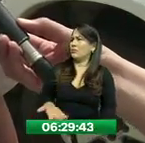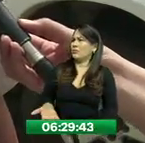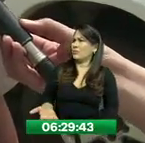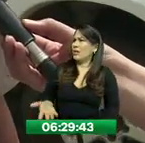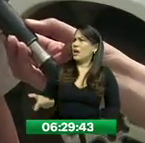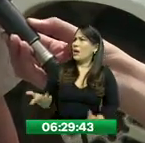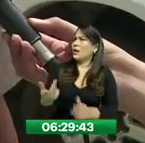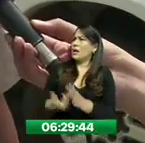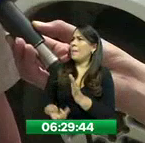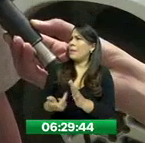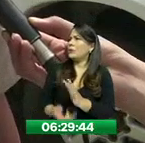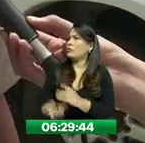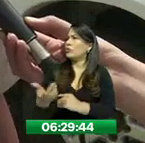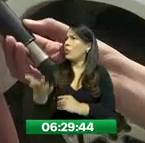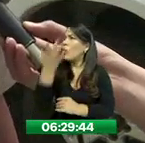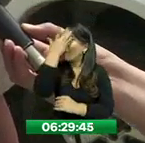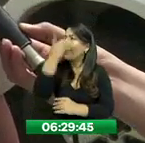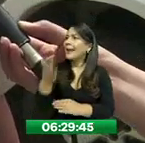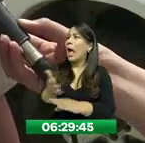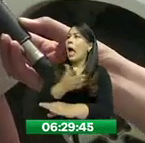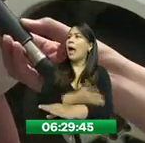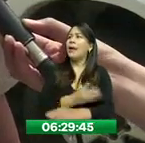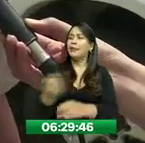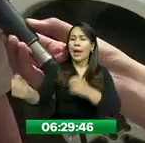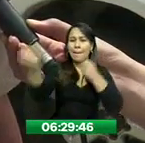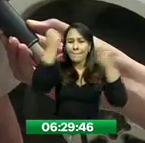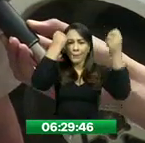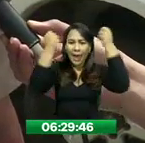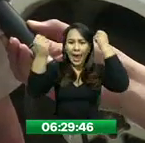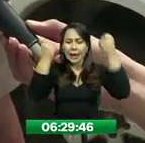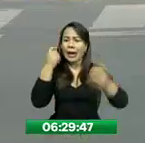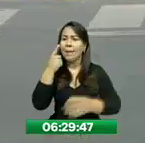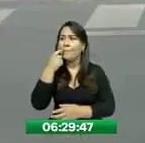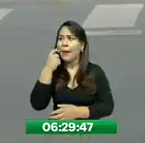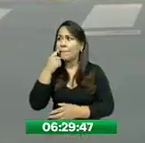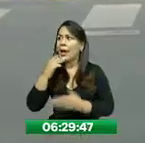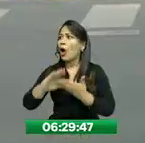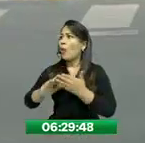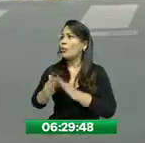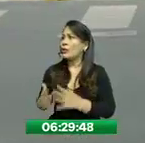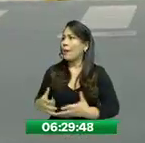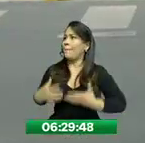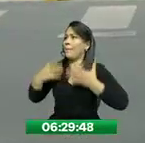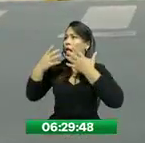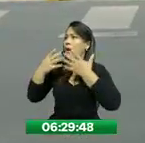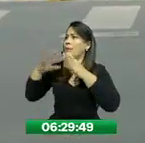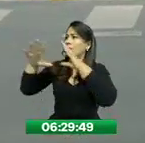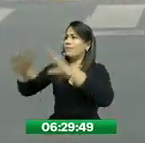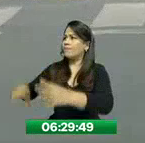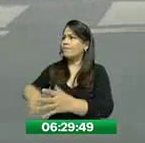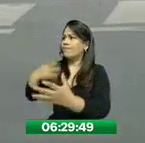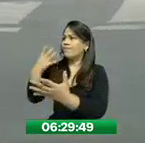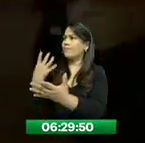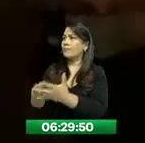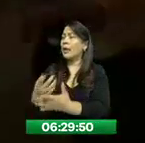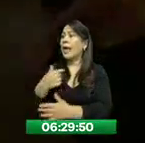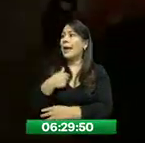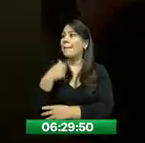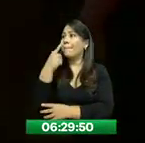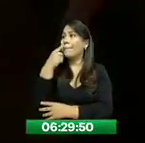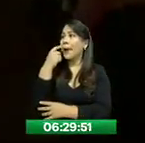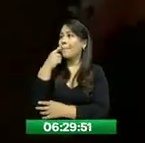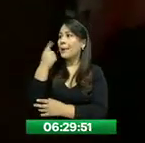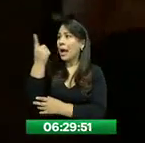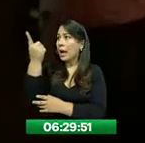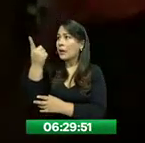nos intentó agredir físicamente en contra de nuestra humanidad. La defensa del detenido afirmó que su cliente padecería